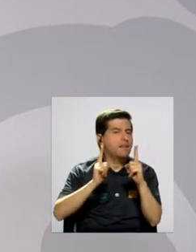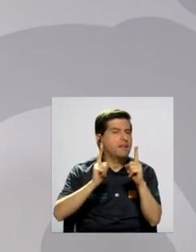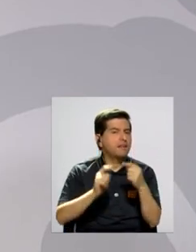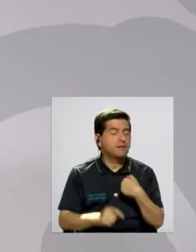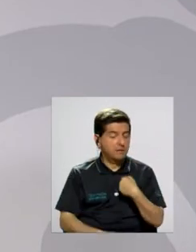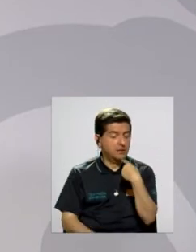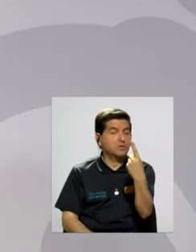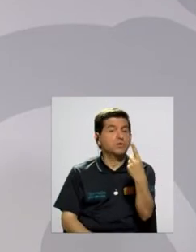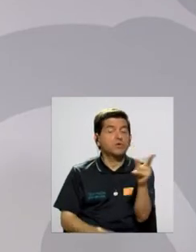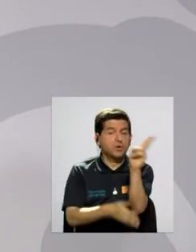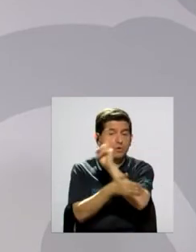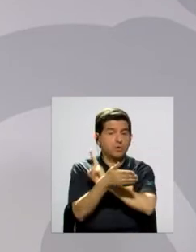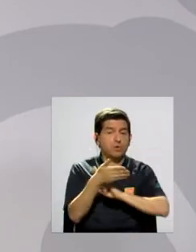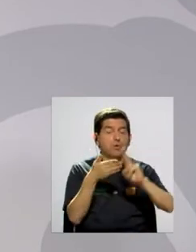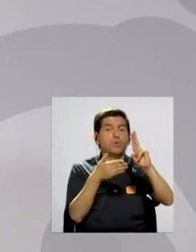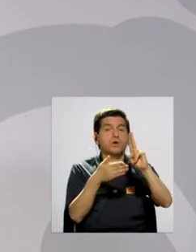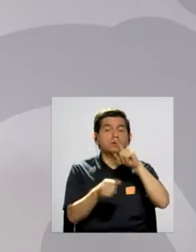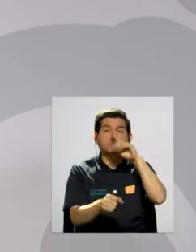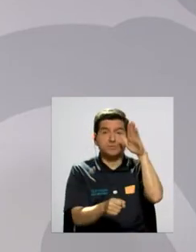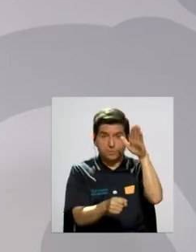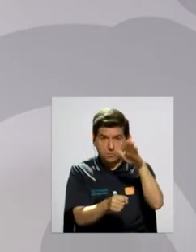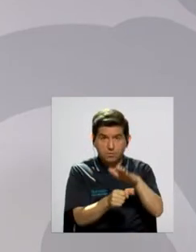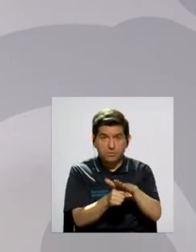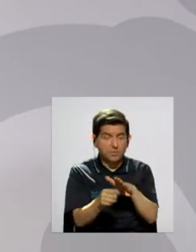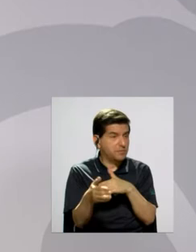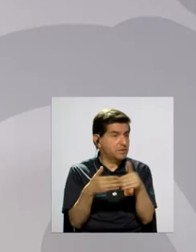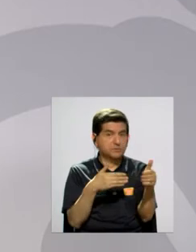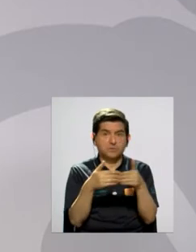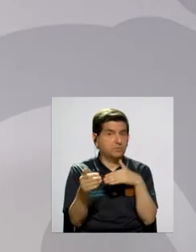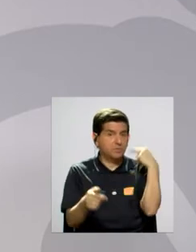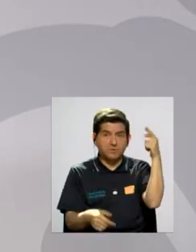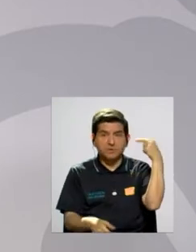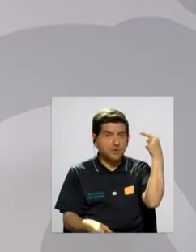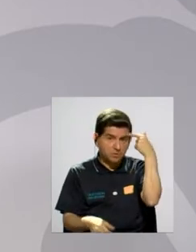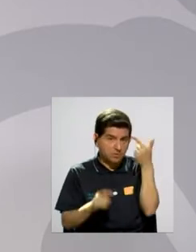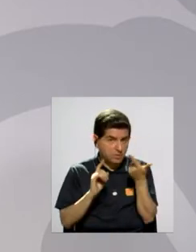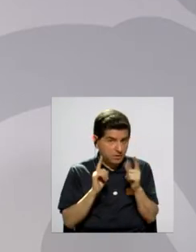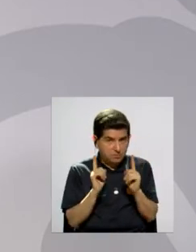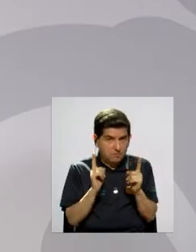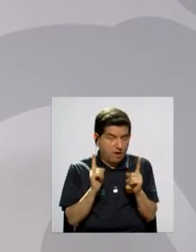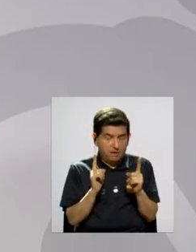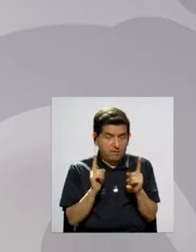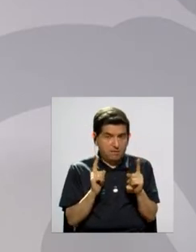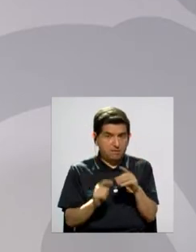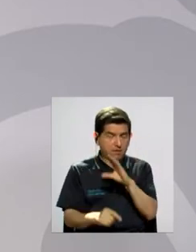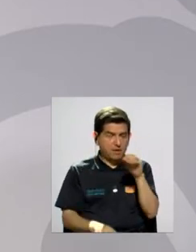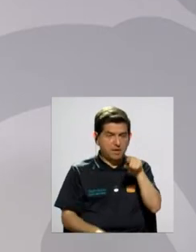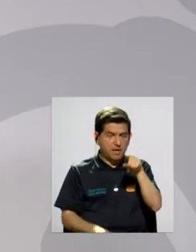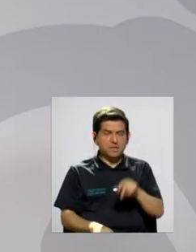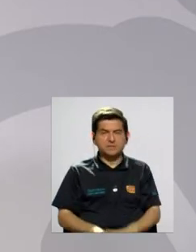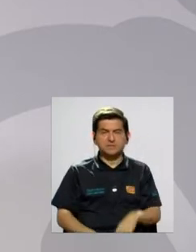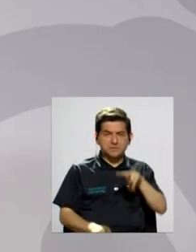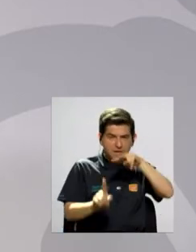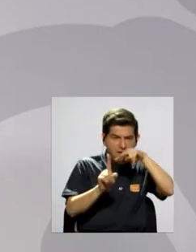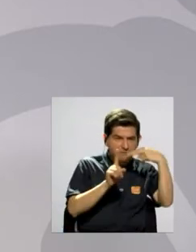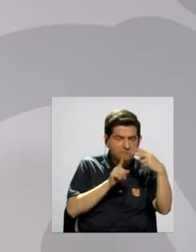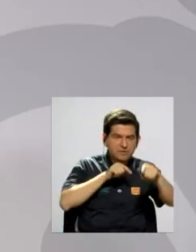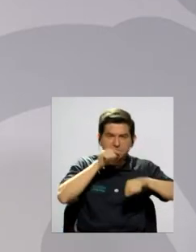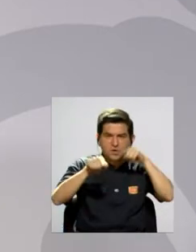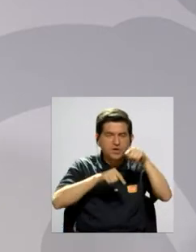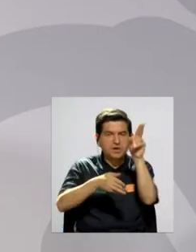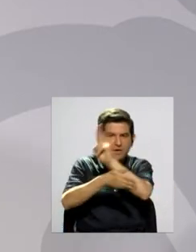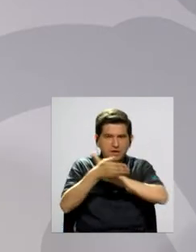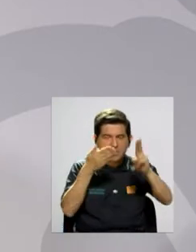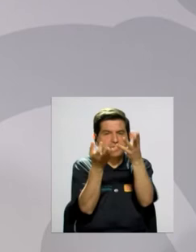que definitivamente las universidades deben de ser un compromiso para cualquier gobierno, y esa mirada crítica hacia las universidades es